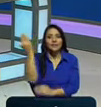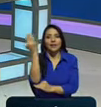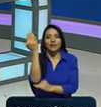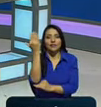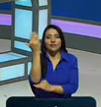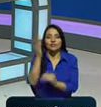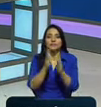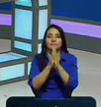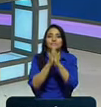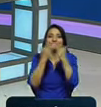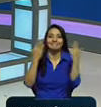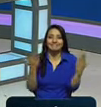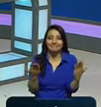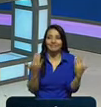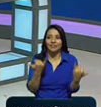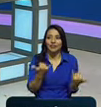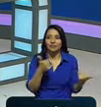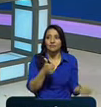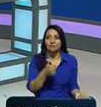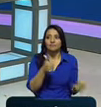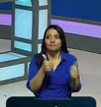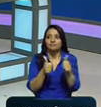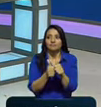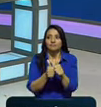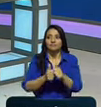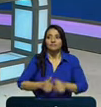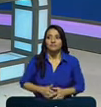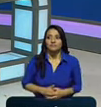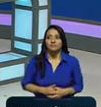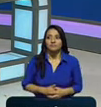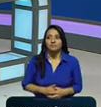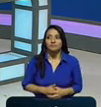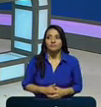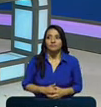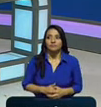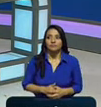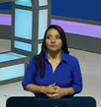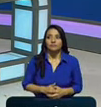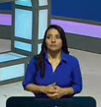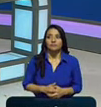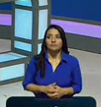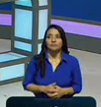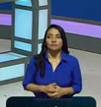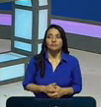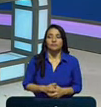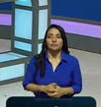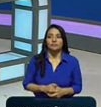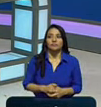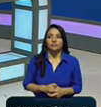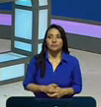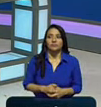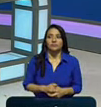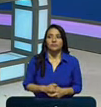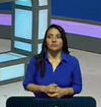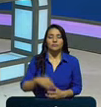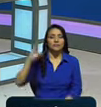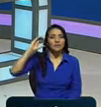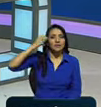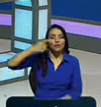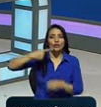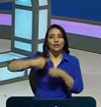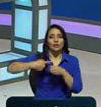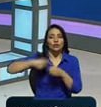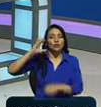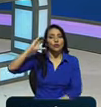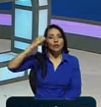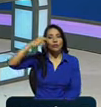prensa escrita acompañándonos en este día. A él lo podemos escuchar todos los días en la señal de Radio Quito y Platini, muy